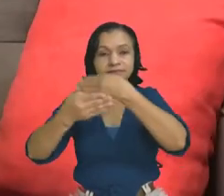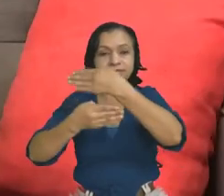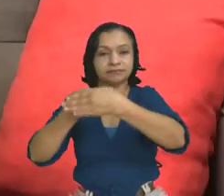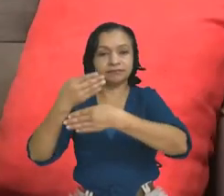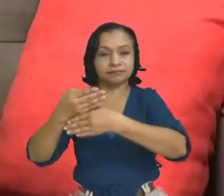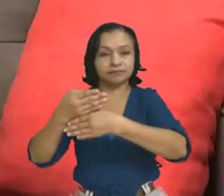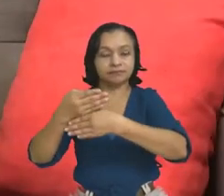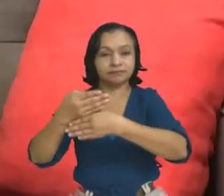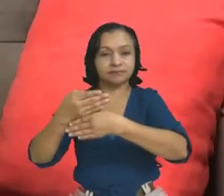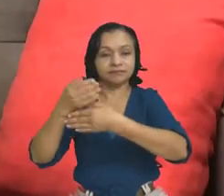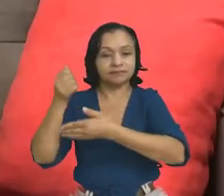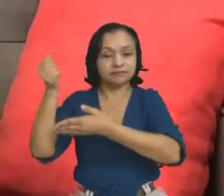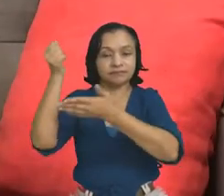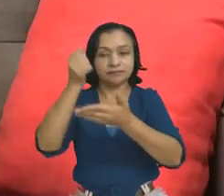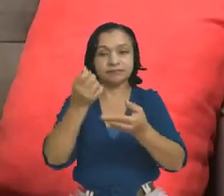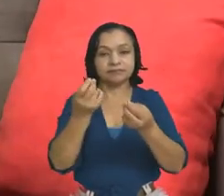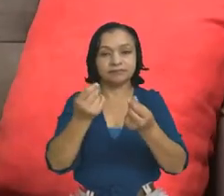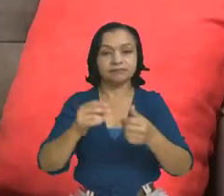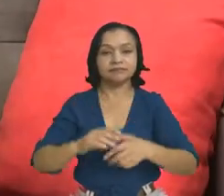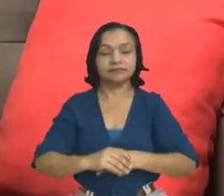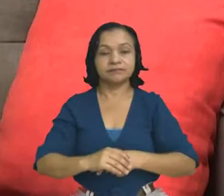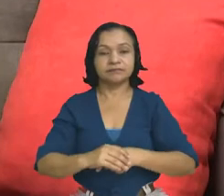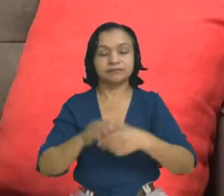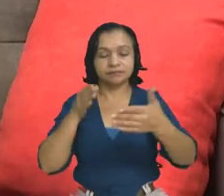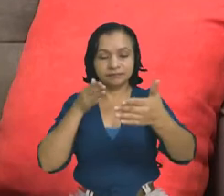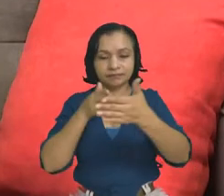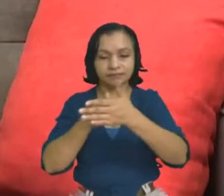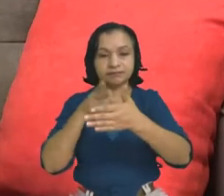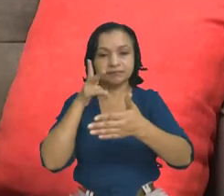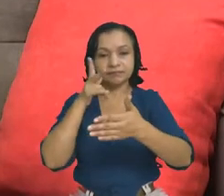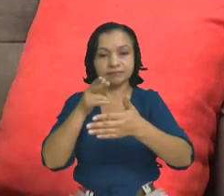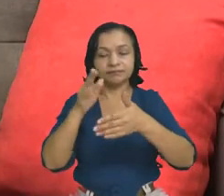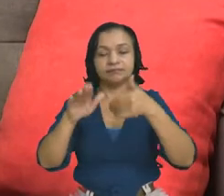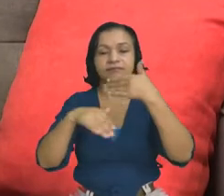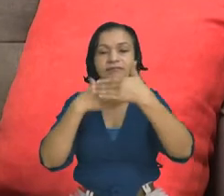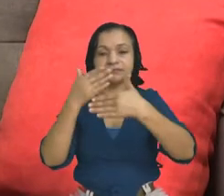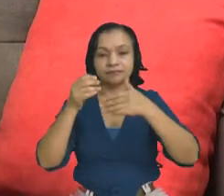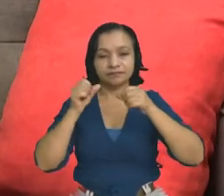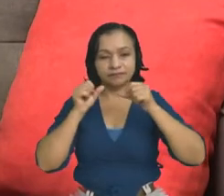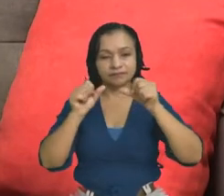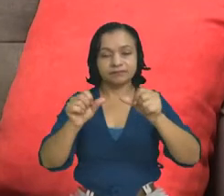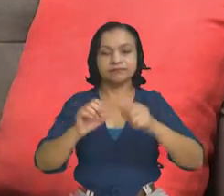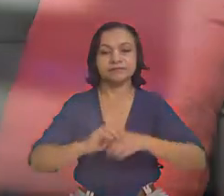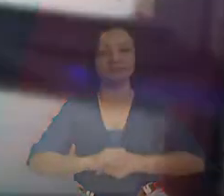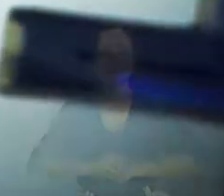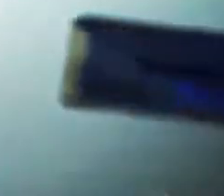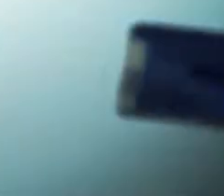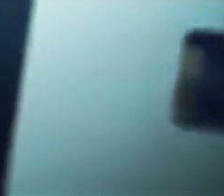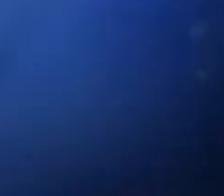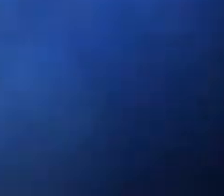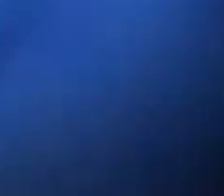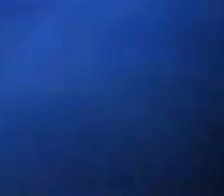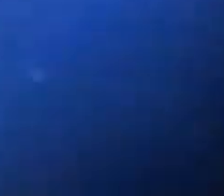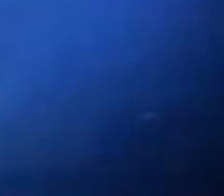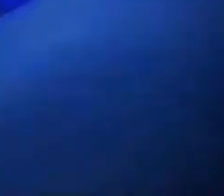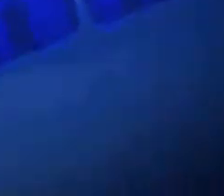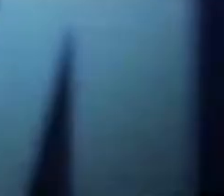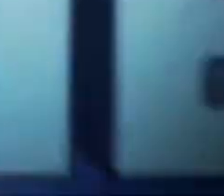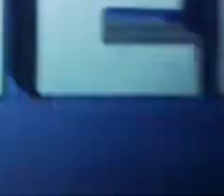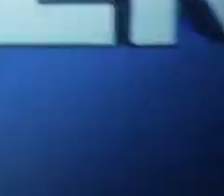de esta nueva inversión también. Así. Hacemos una breve pausa y nosotros ya volvemos.